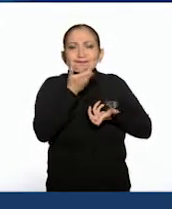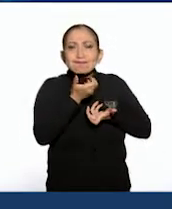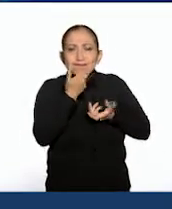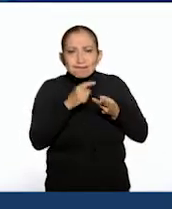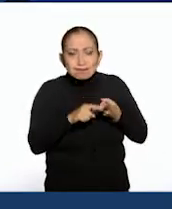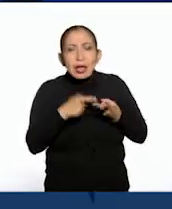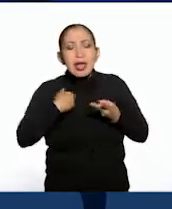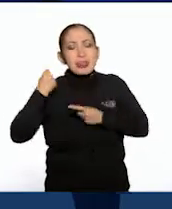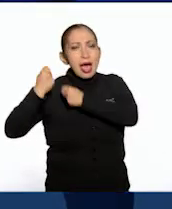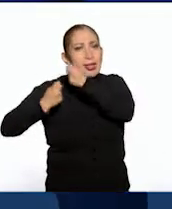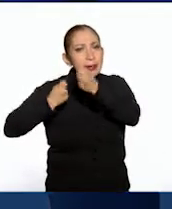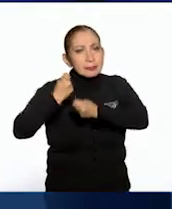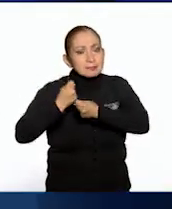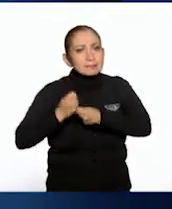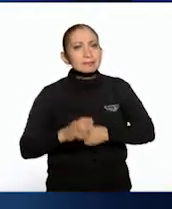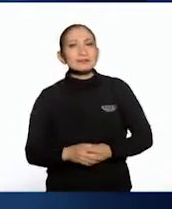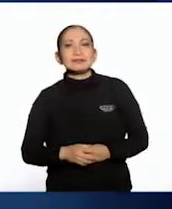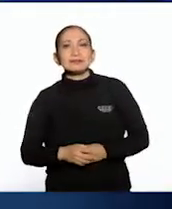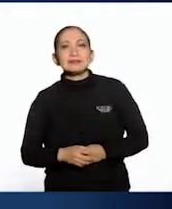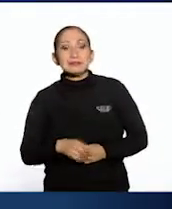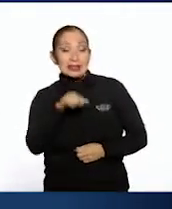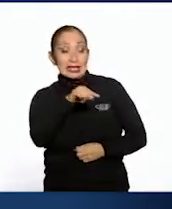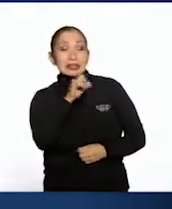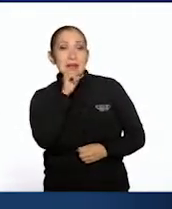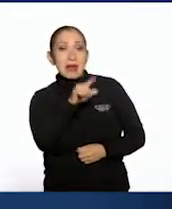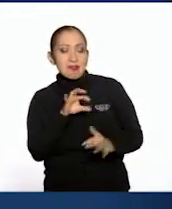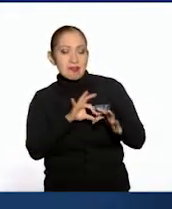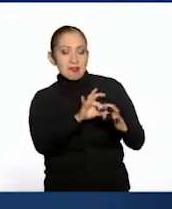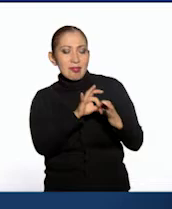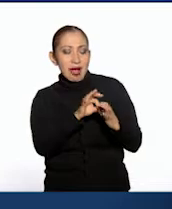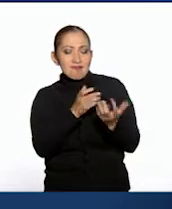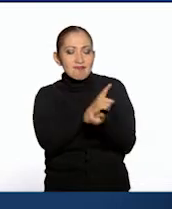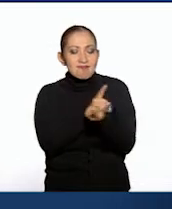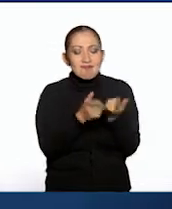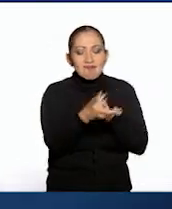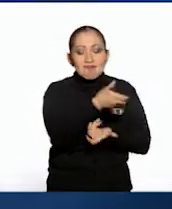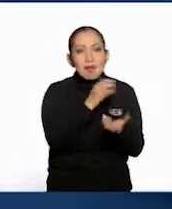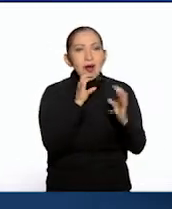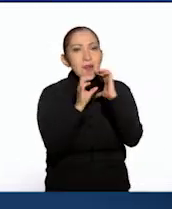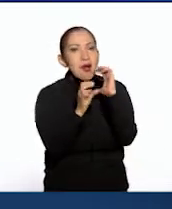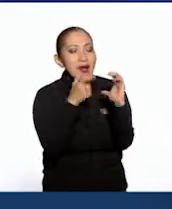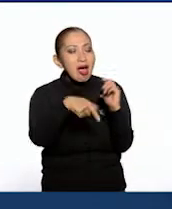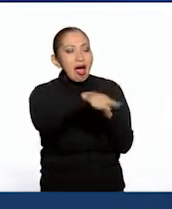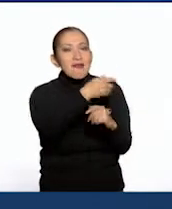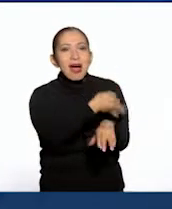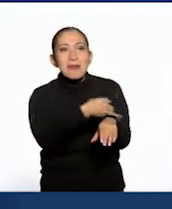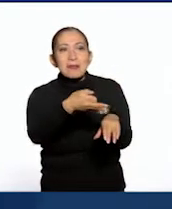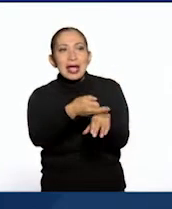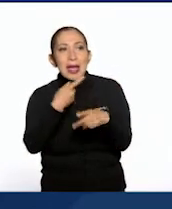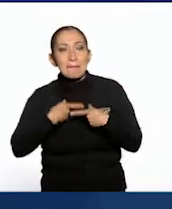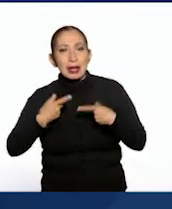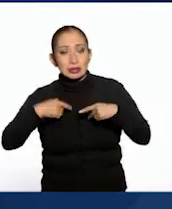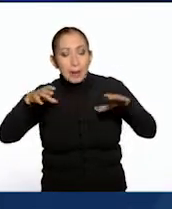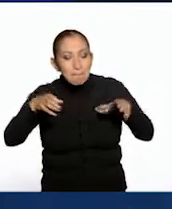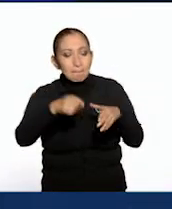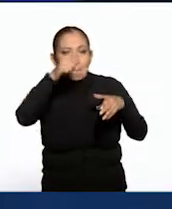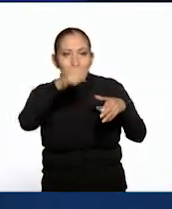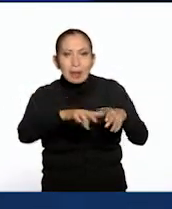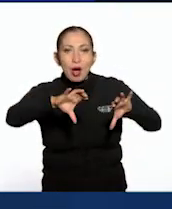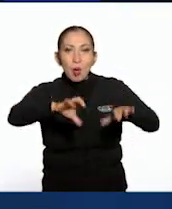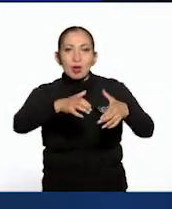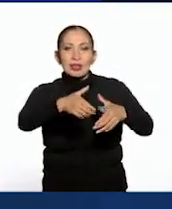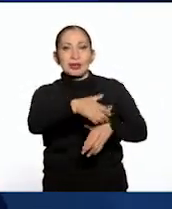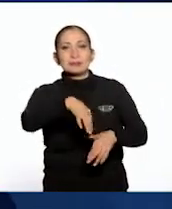costumbres y tradiciones. Es también un lazo de socialización y comunicación entre las familias y las personas que habitan